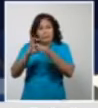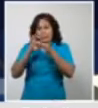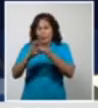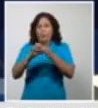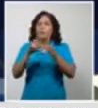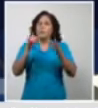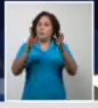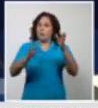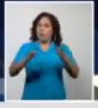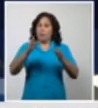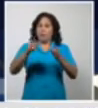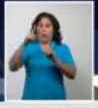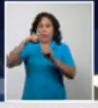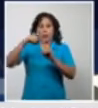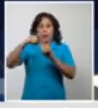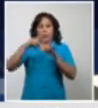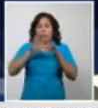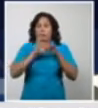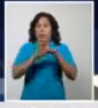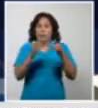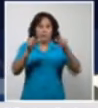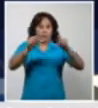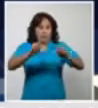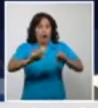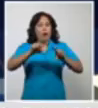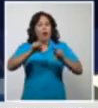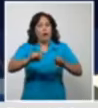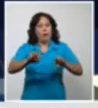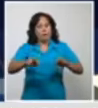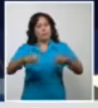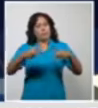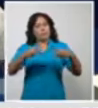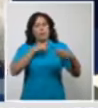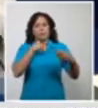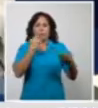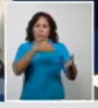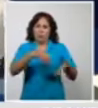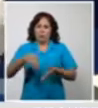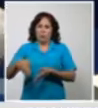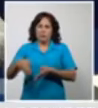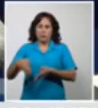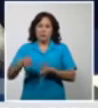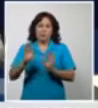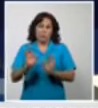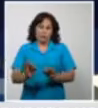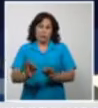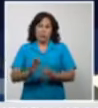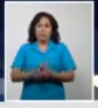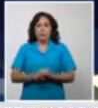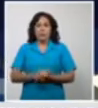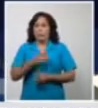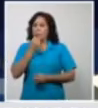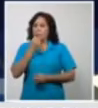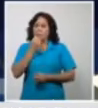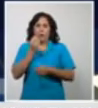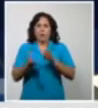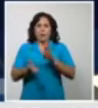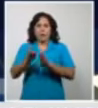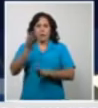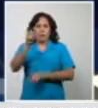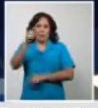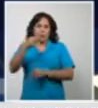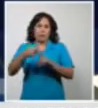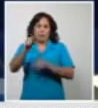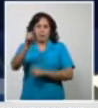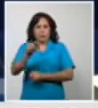en terapia intensiva, pues reitero, no fue posible salvarle la vida a